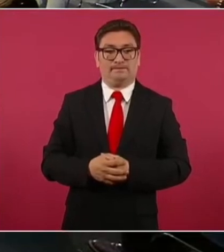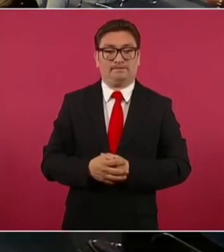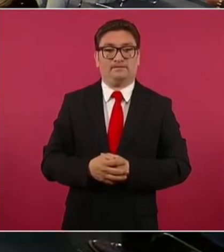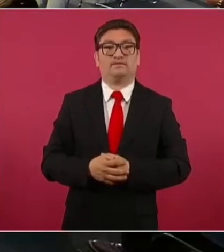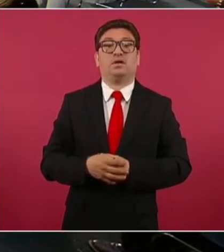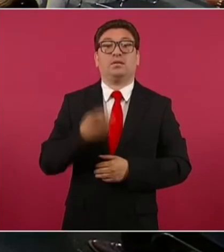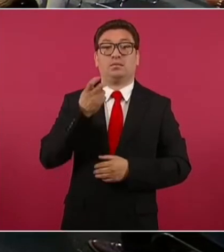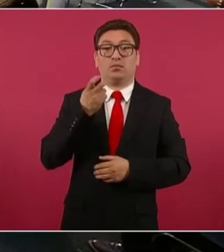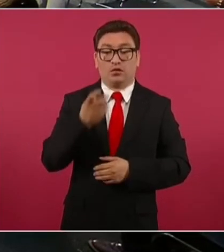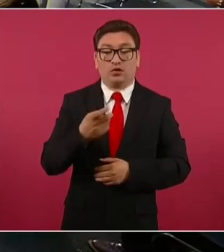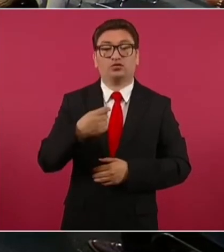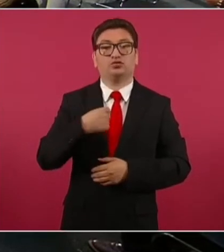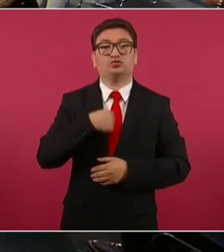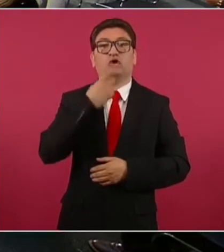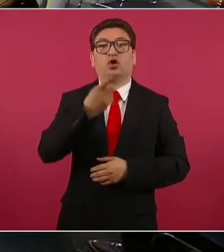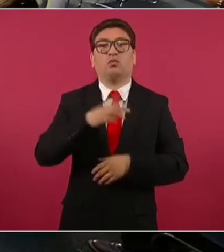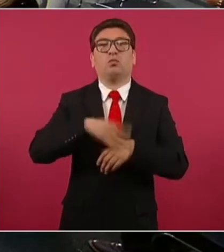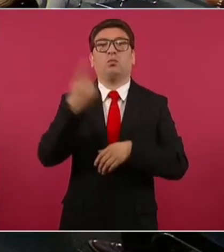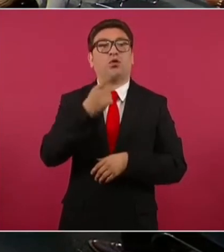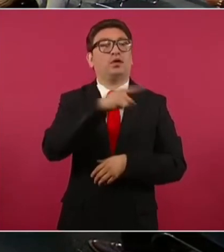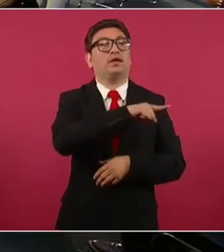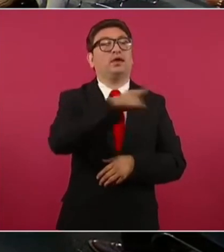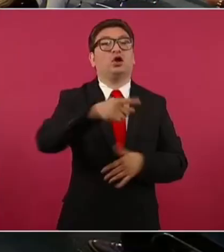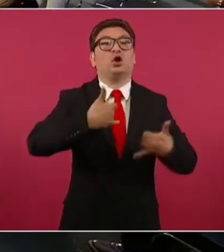Todo esto lo digo por los jóvenes.